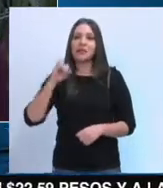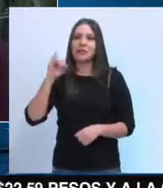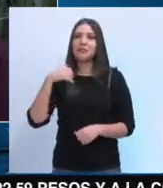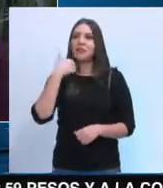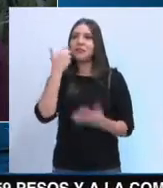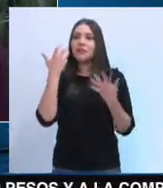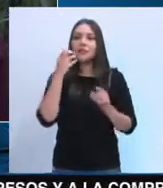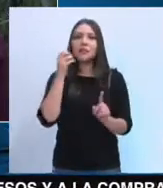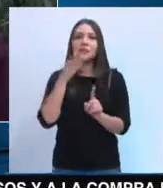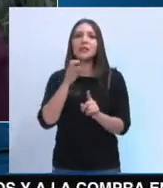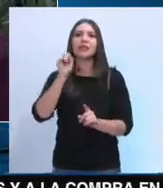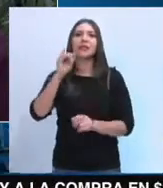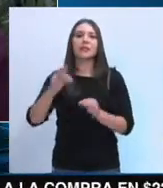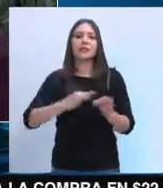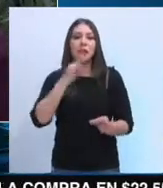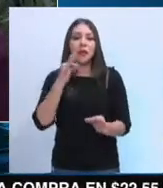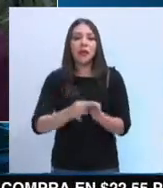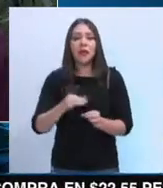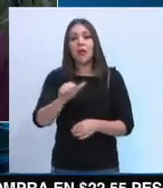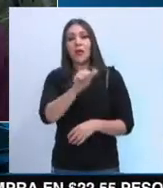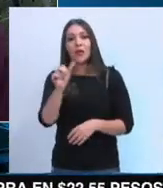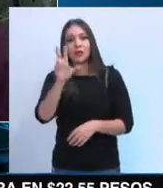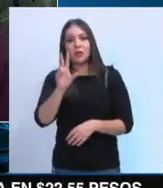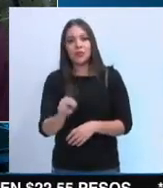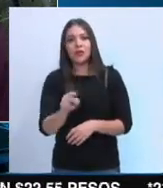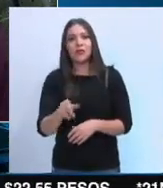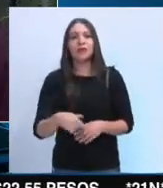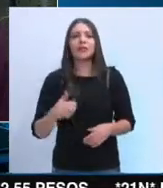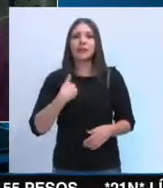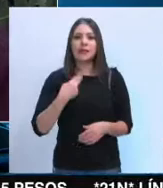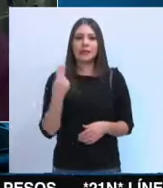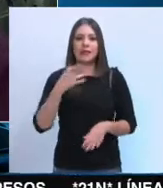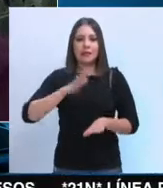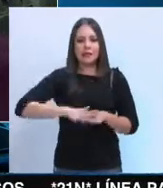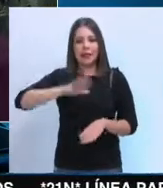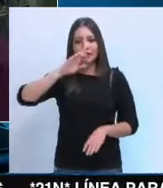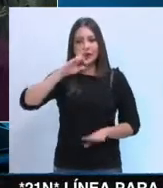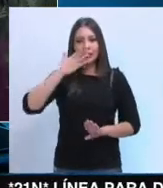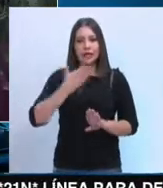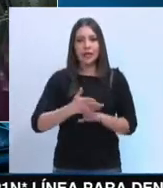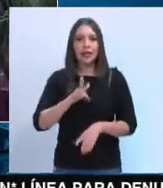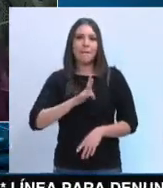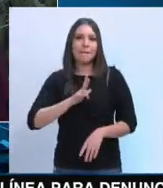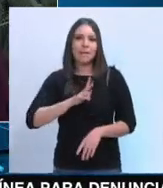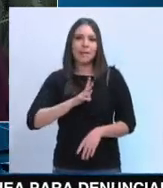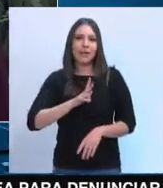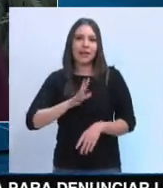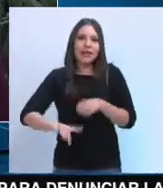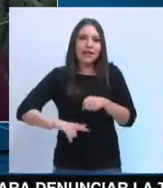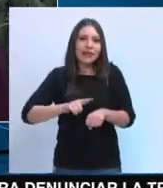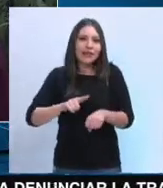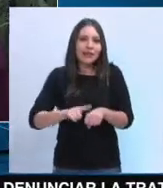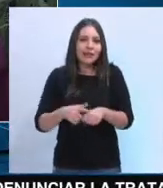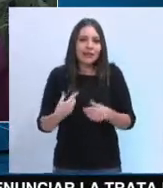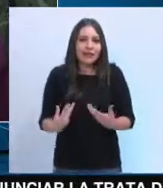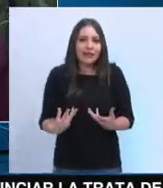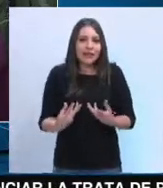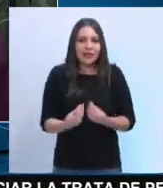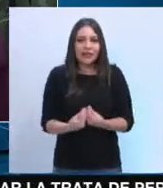Tanto a los que no, pues creo que hacerme un poco más responsable respecto a mi mascota, que lo tengo un